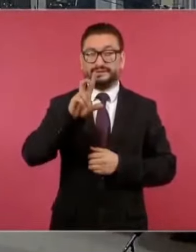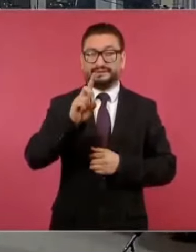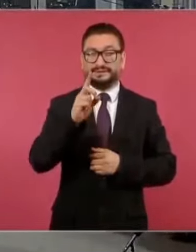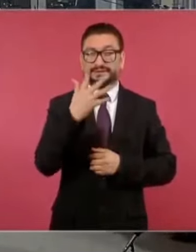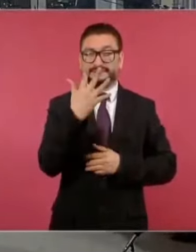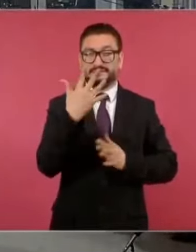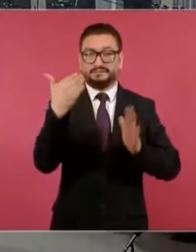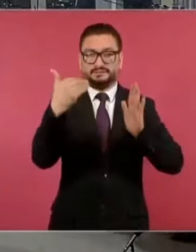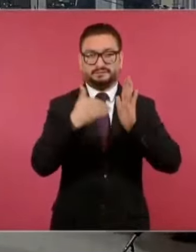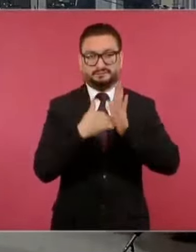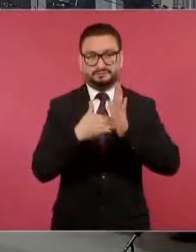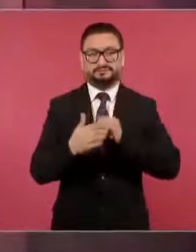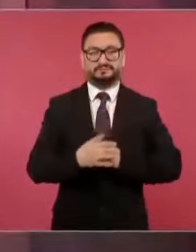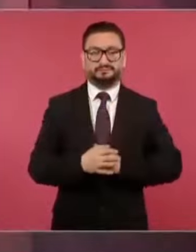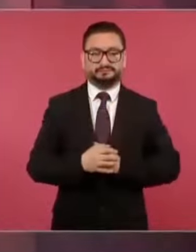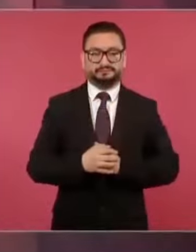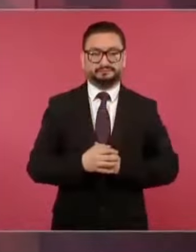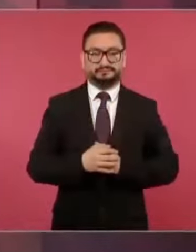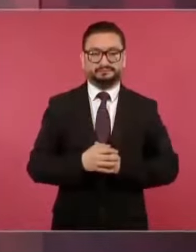35,000.